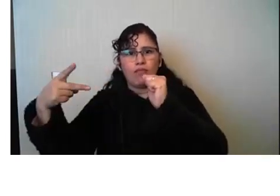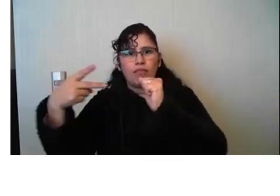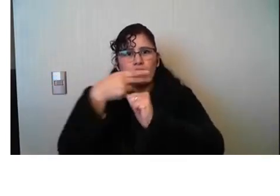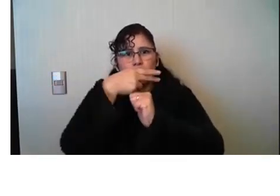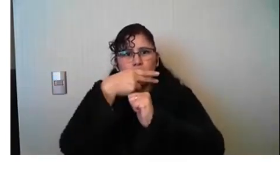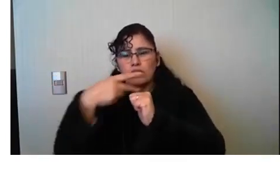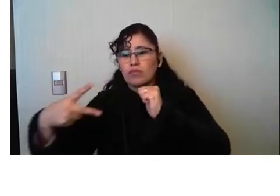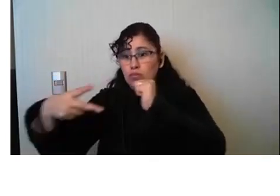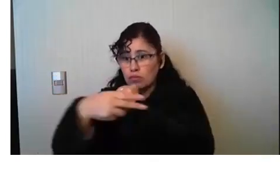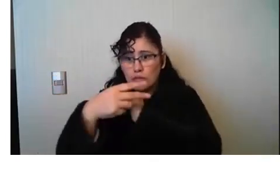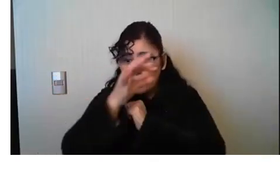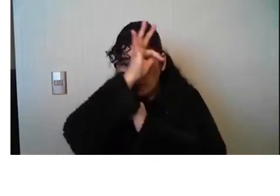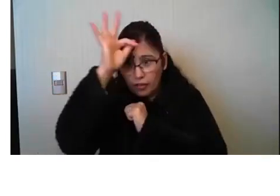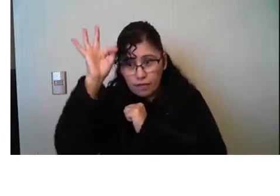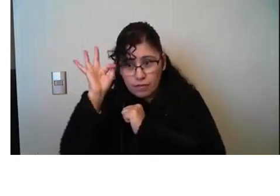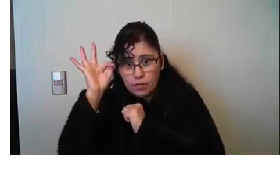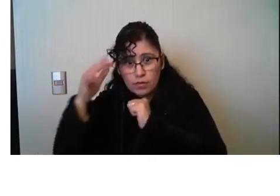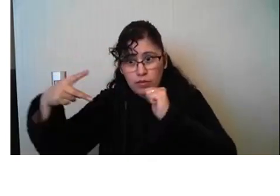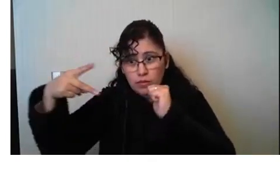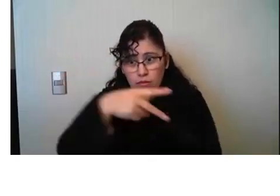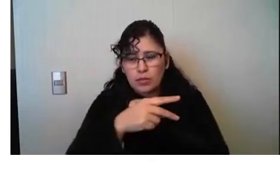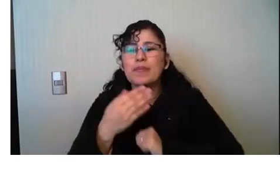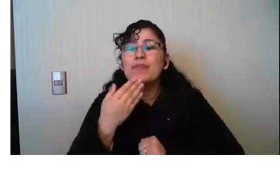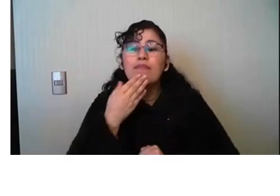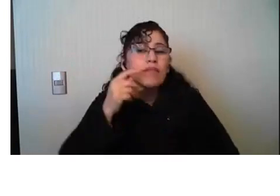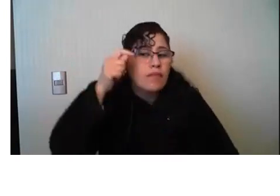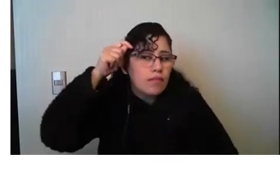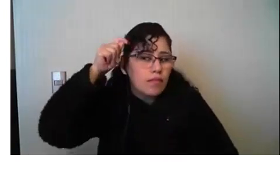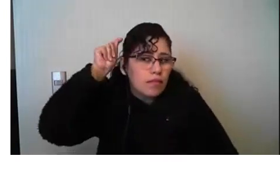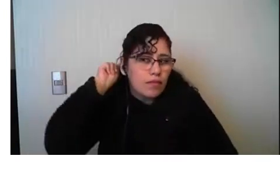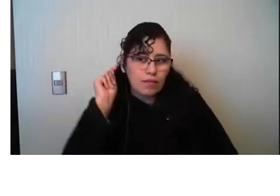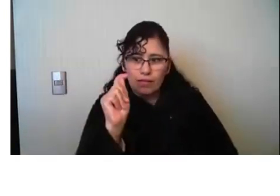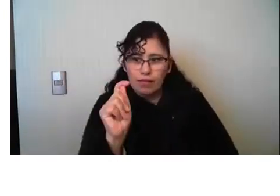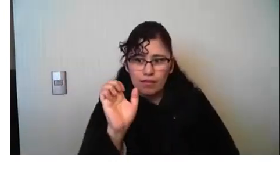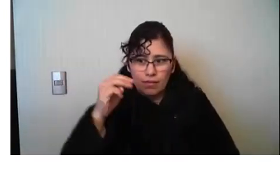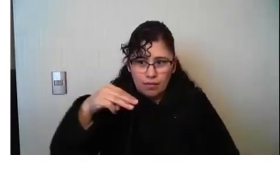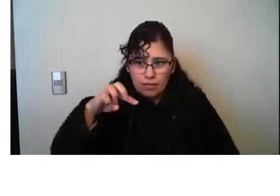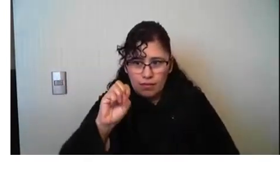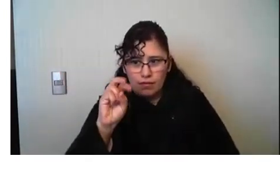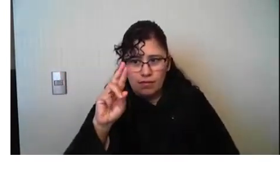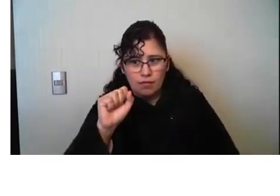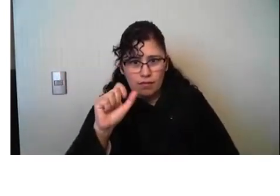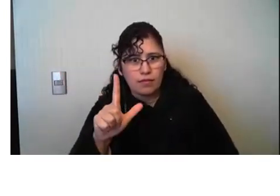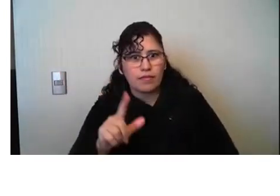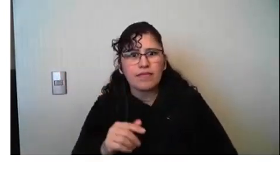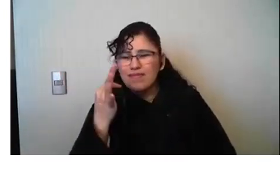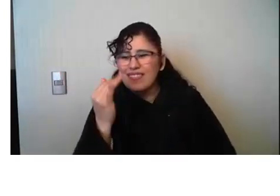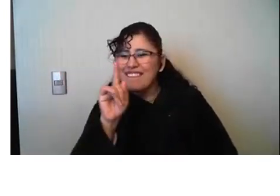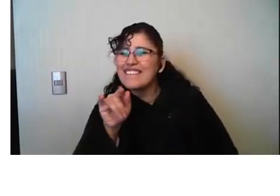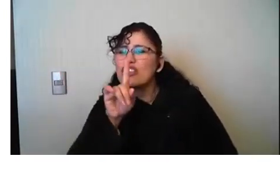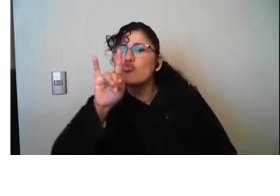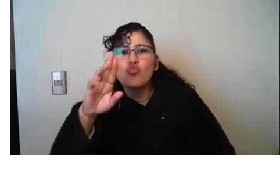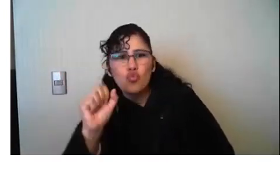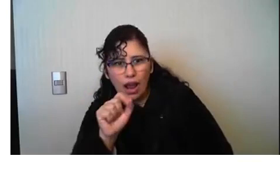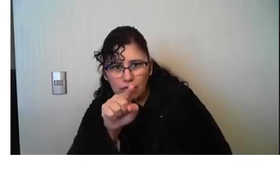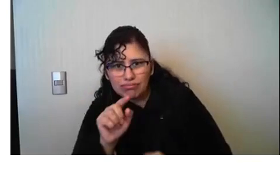frontal. Acá también hay corteza temporal. Esta es la cisura lateral, para que se ubiquen. Acá tenemos